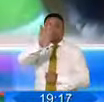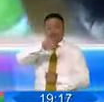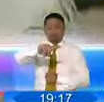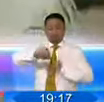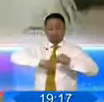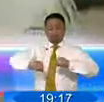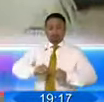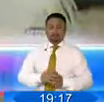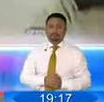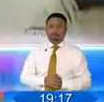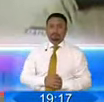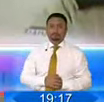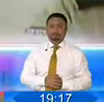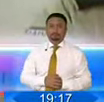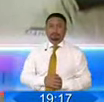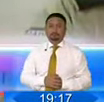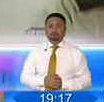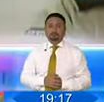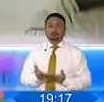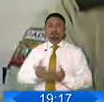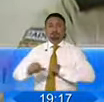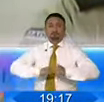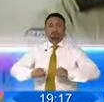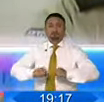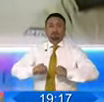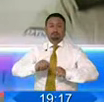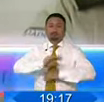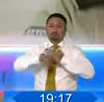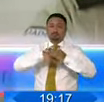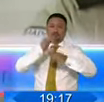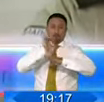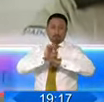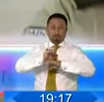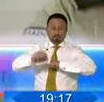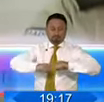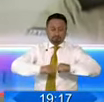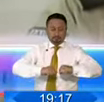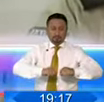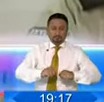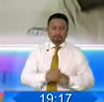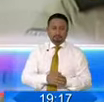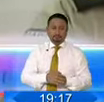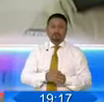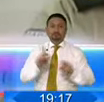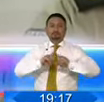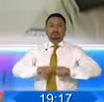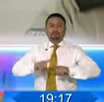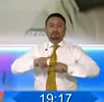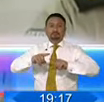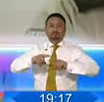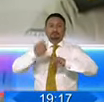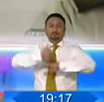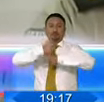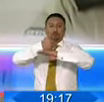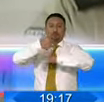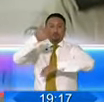delincuencia. Despliega acciones operativas a nivel nacional a través de las jefaturas de Policía